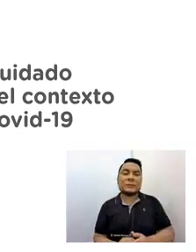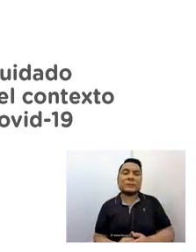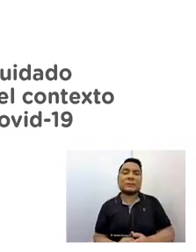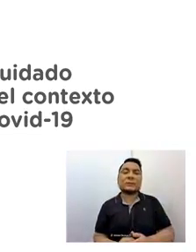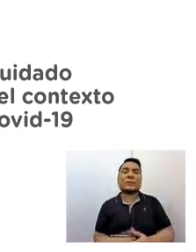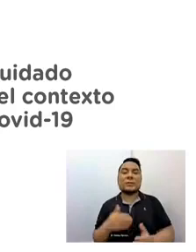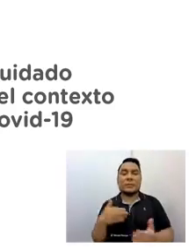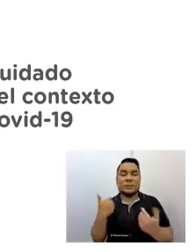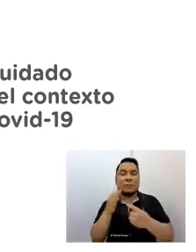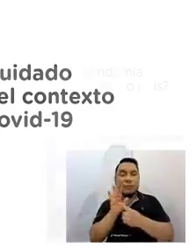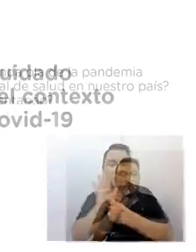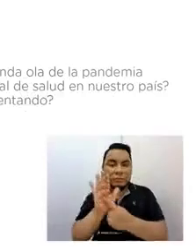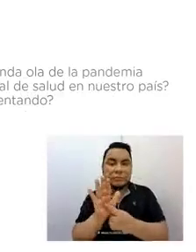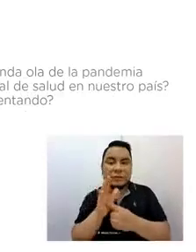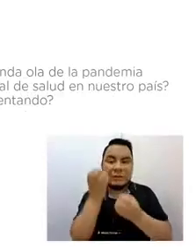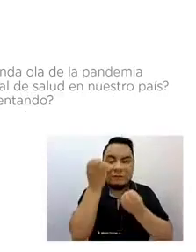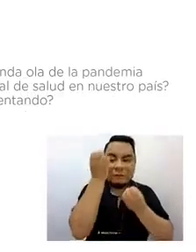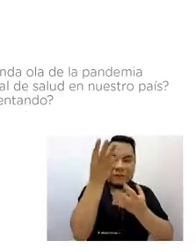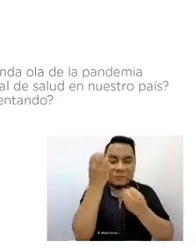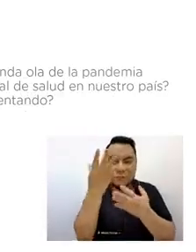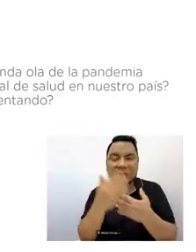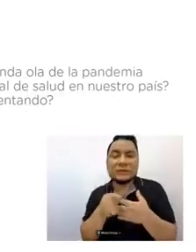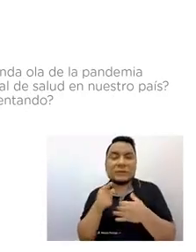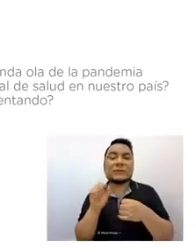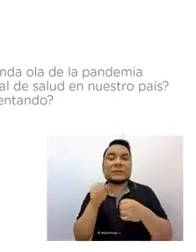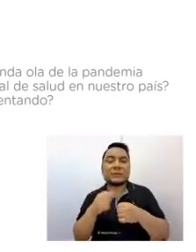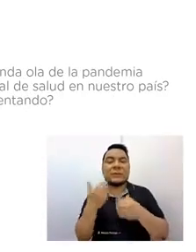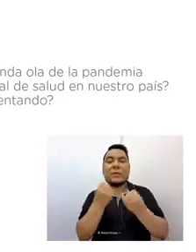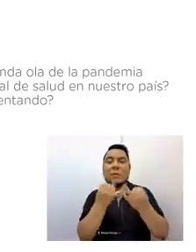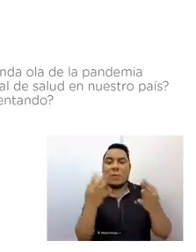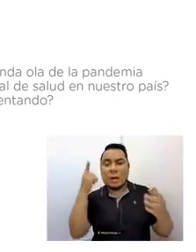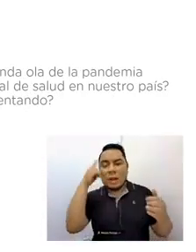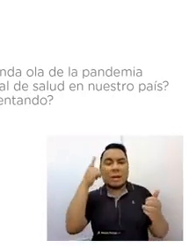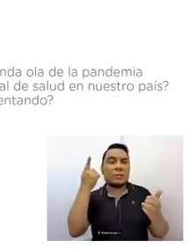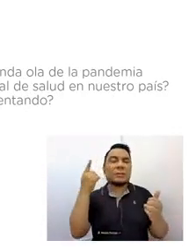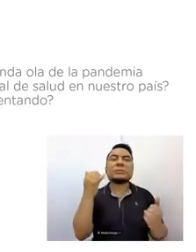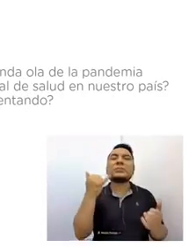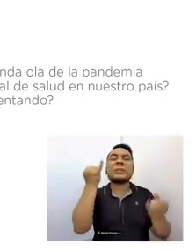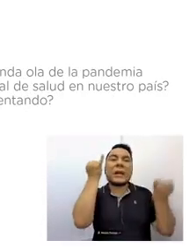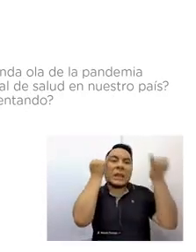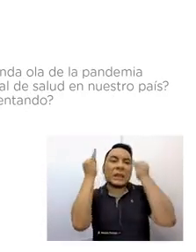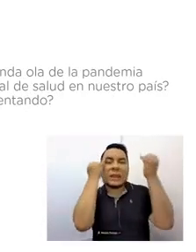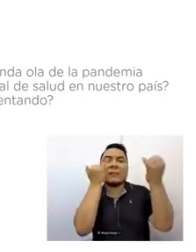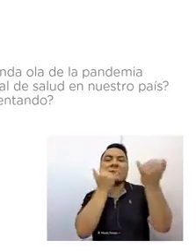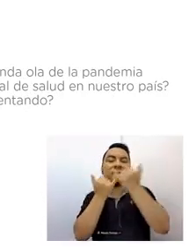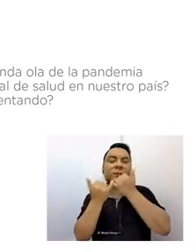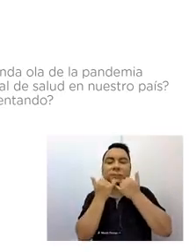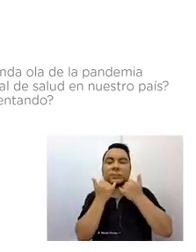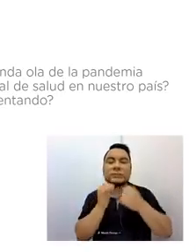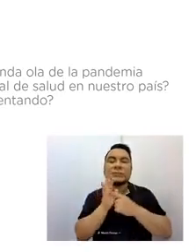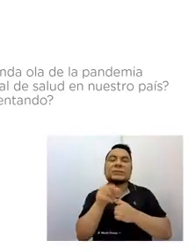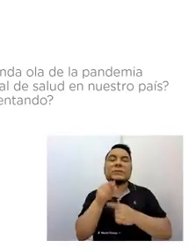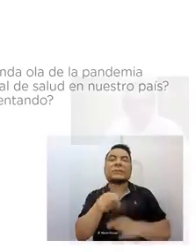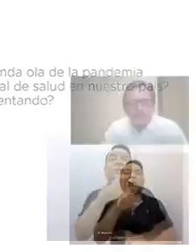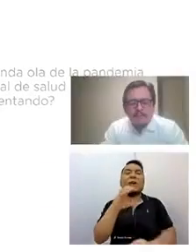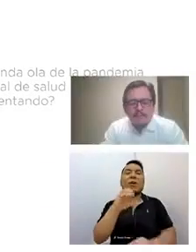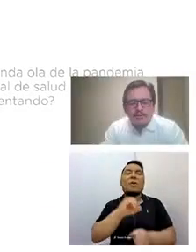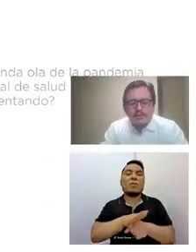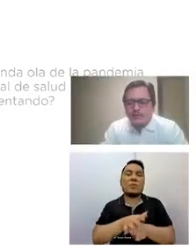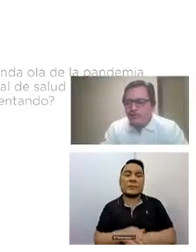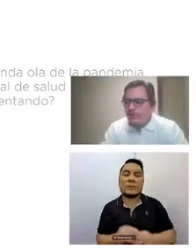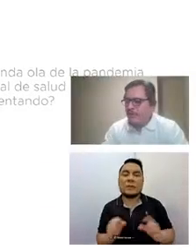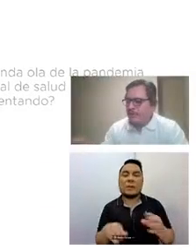para poder transmitir la información, despejar algunos mitos que rodean este tema del COVID,